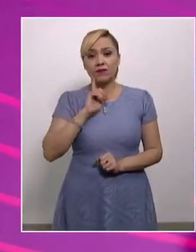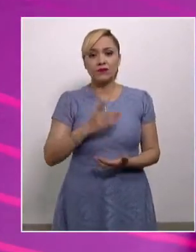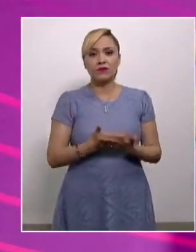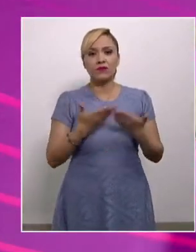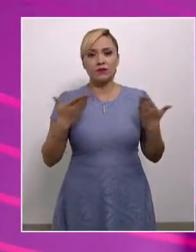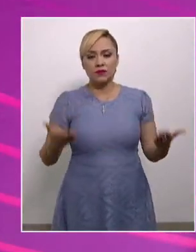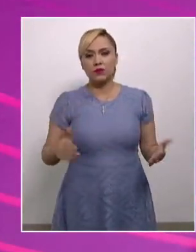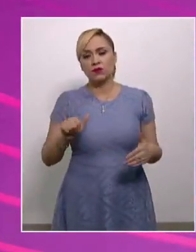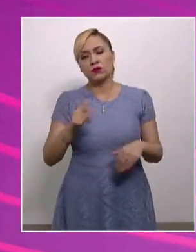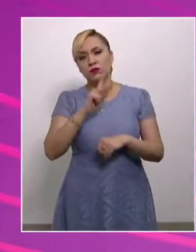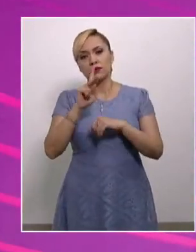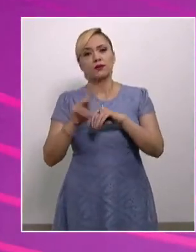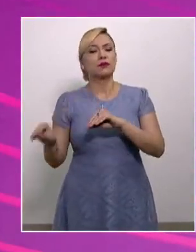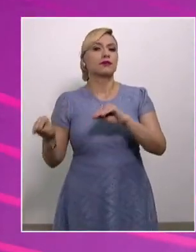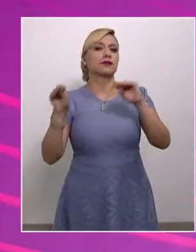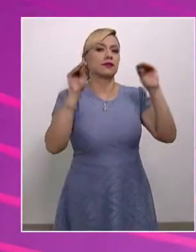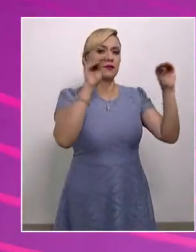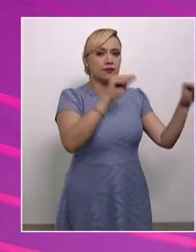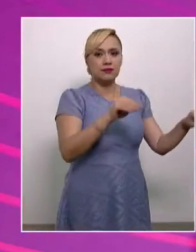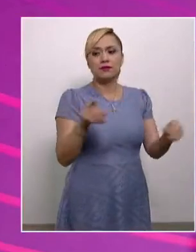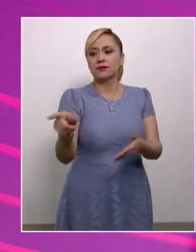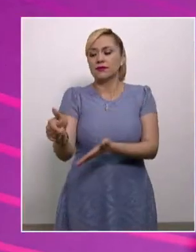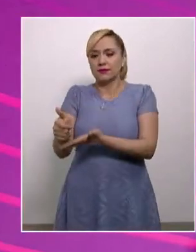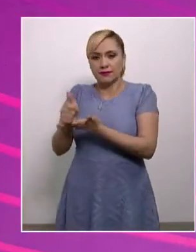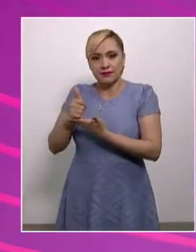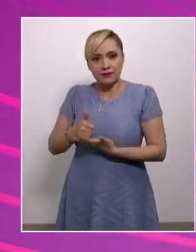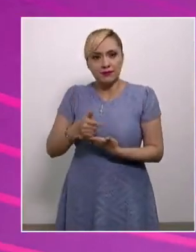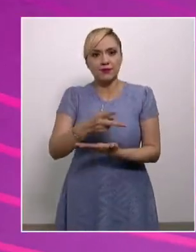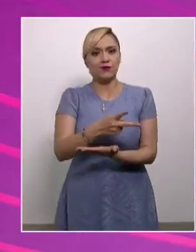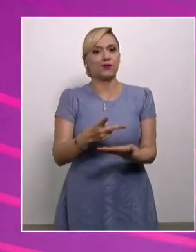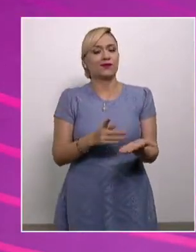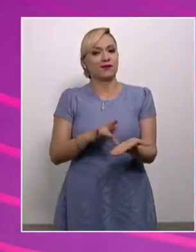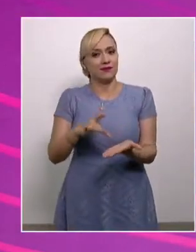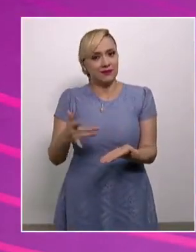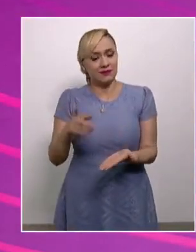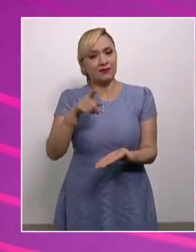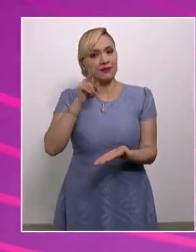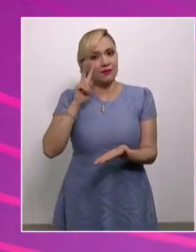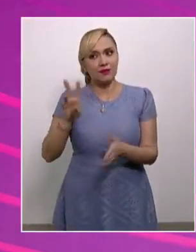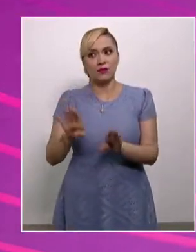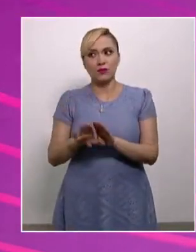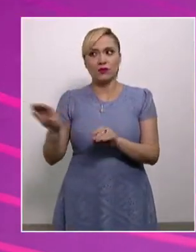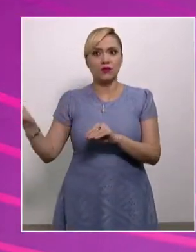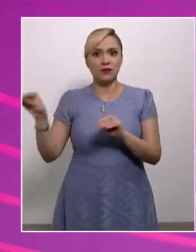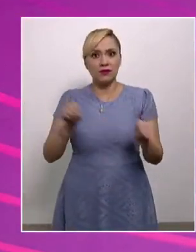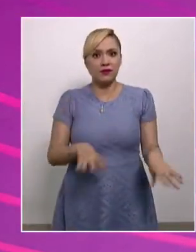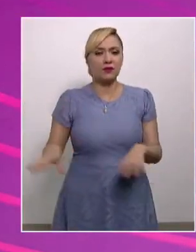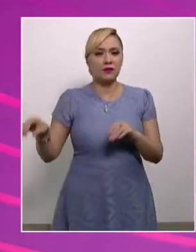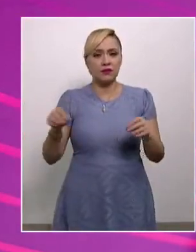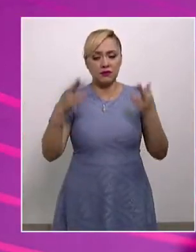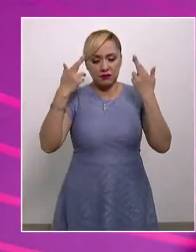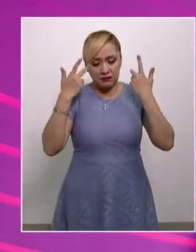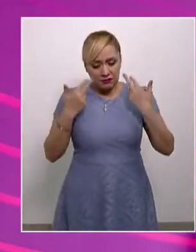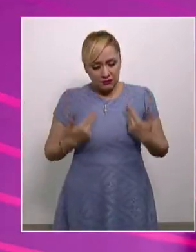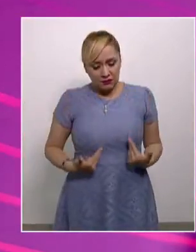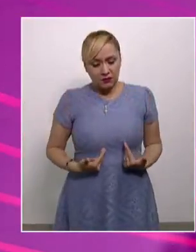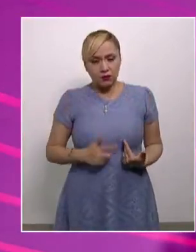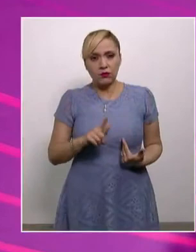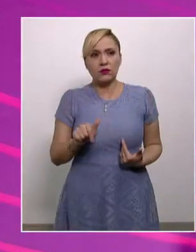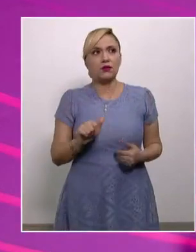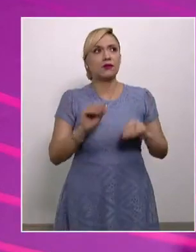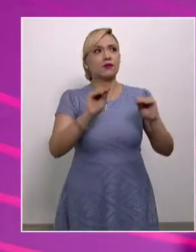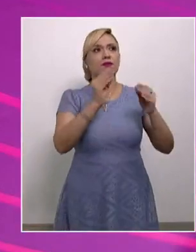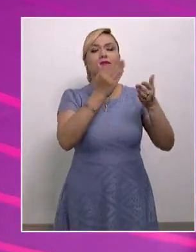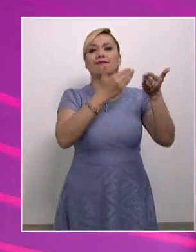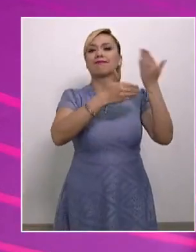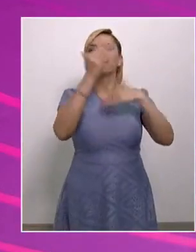reasentada en otro país por un programa que ustedes nos ayudaron a fortalecer y todo, y ves cómo llegaban destrozadas, y muchas de ellas acabaron en este